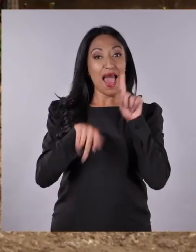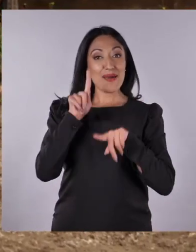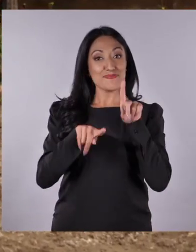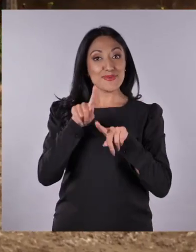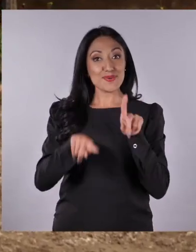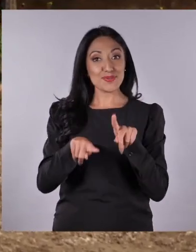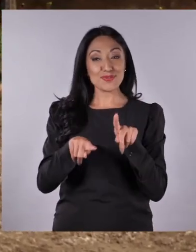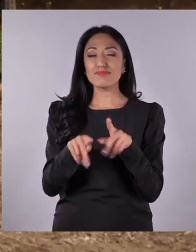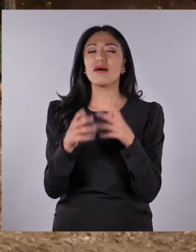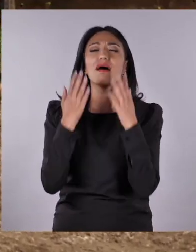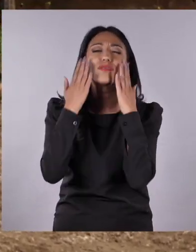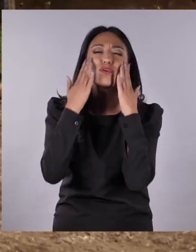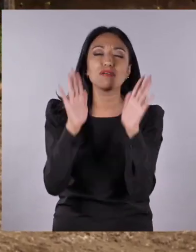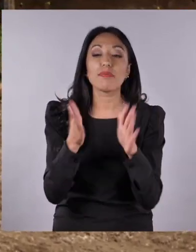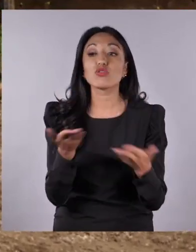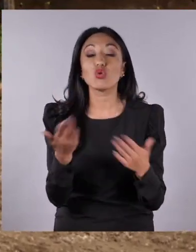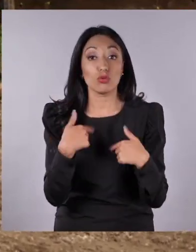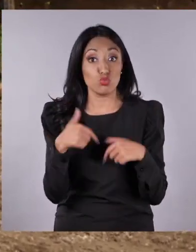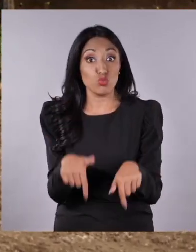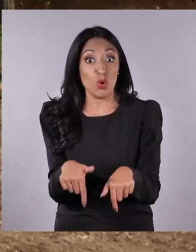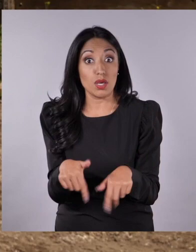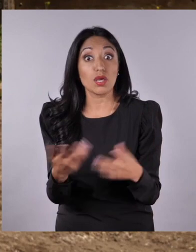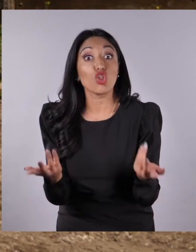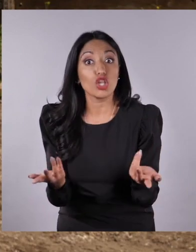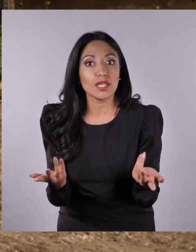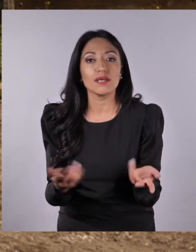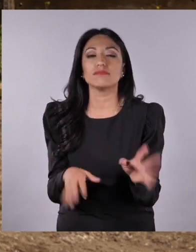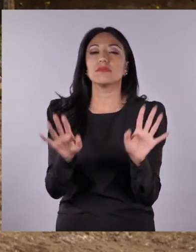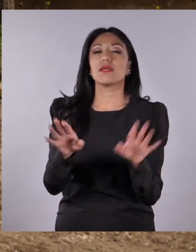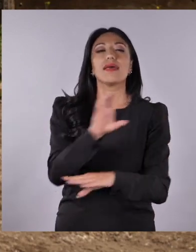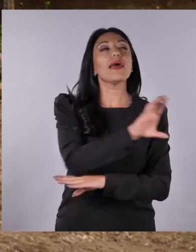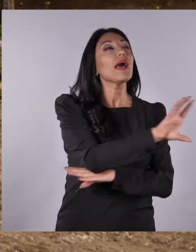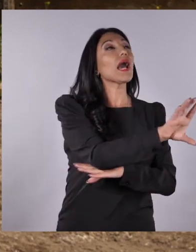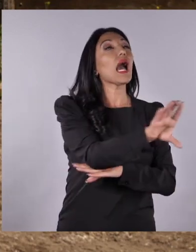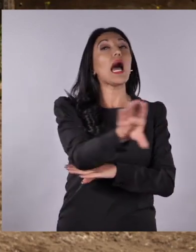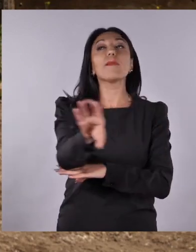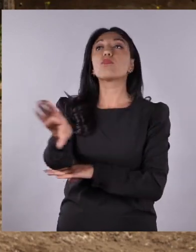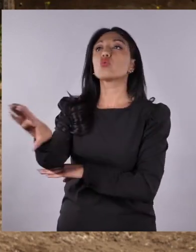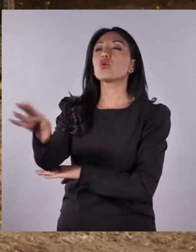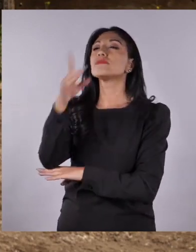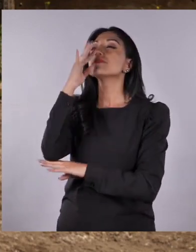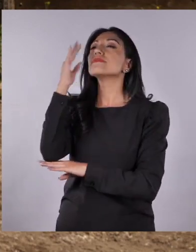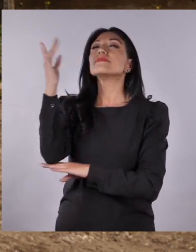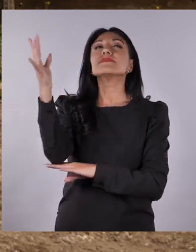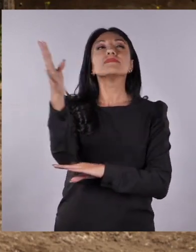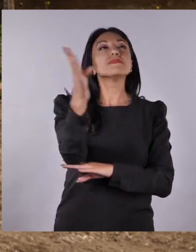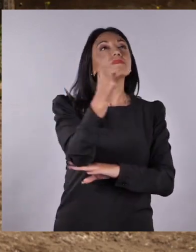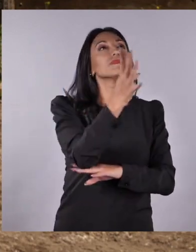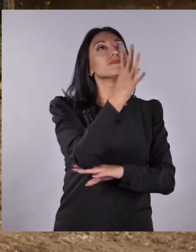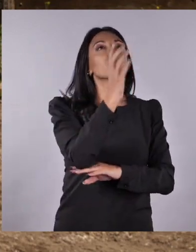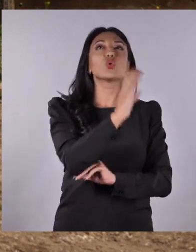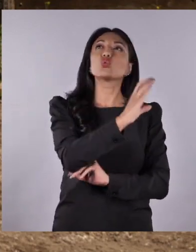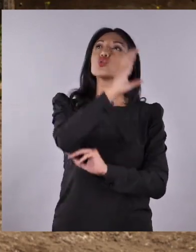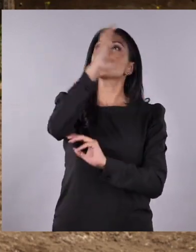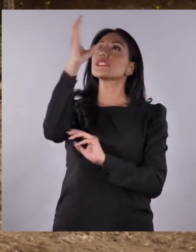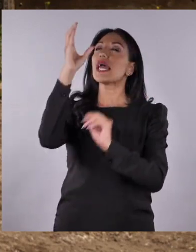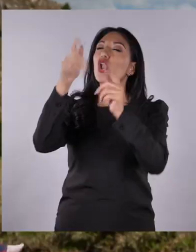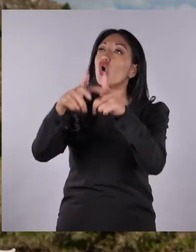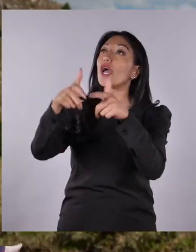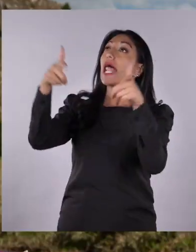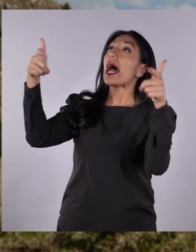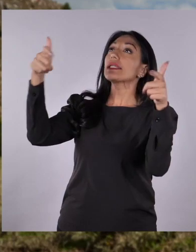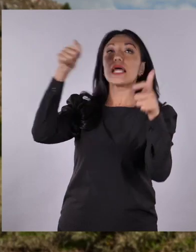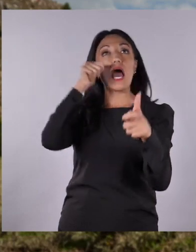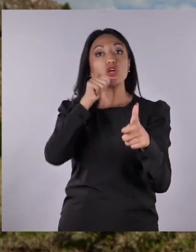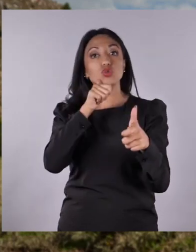amigos y amigas, ni saben dónde estoy. Aquí, en el campo, con aire fresco y un cielo amplio y